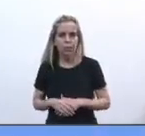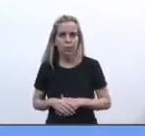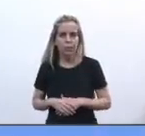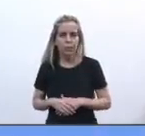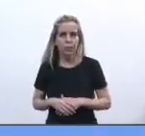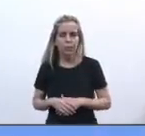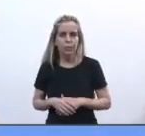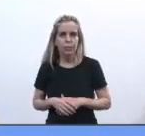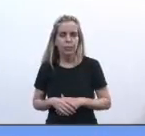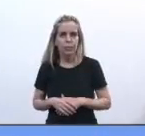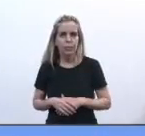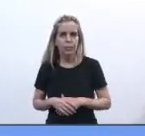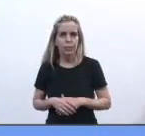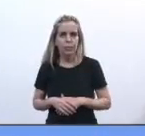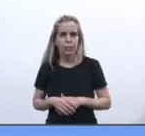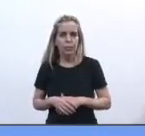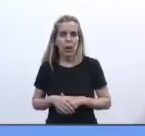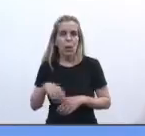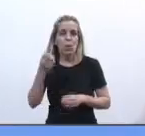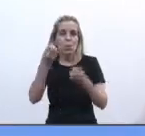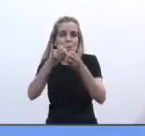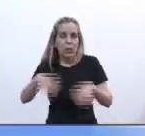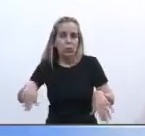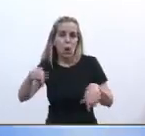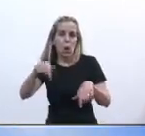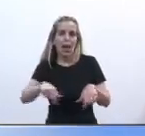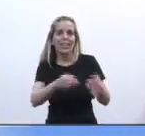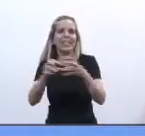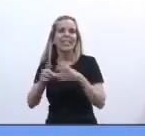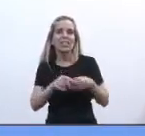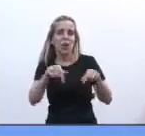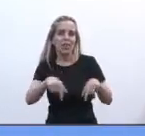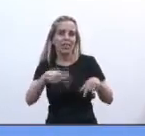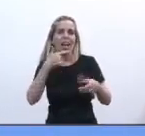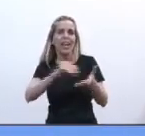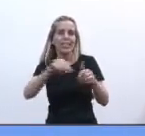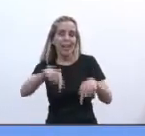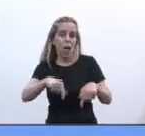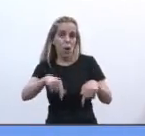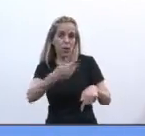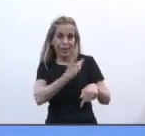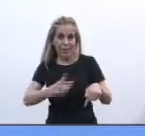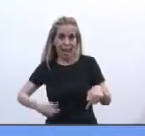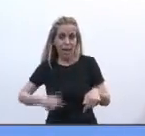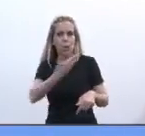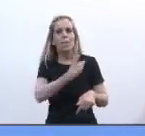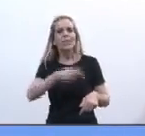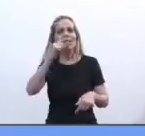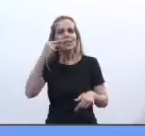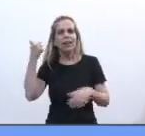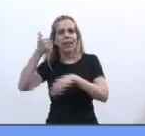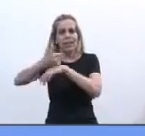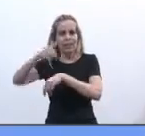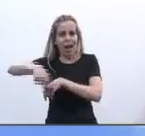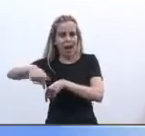en la oportunidad de iniciar la asamblea legislativa este año con la presencia del presidente alberto fernández